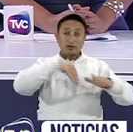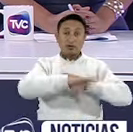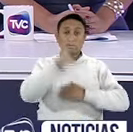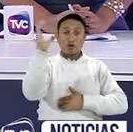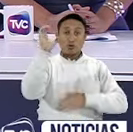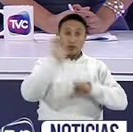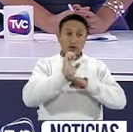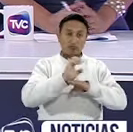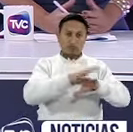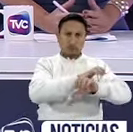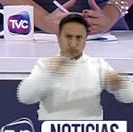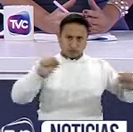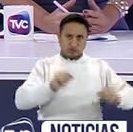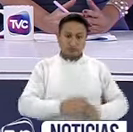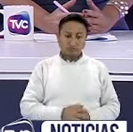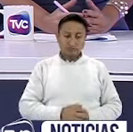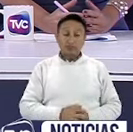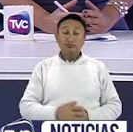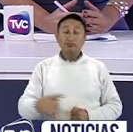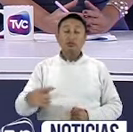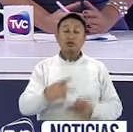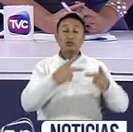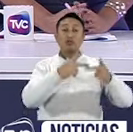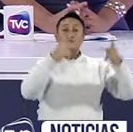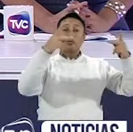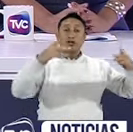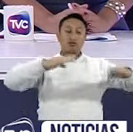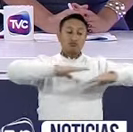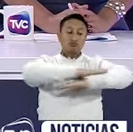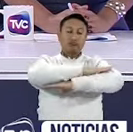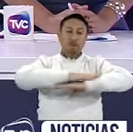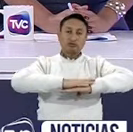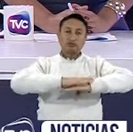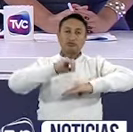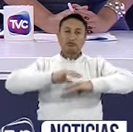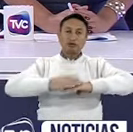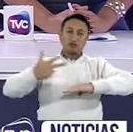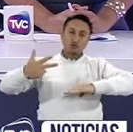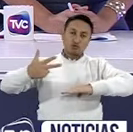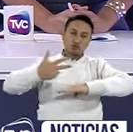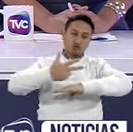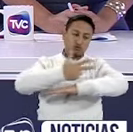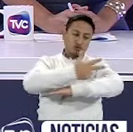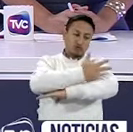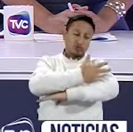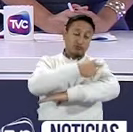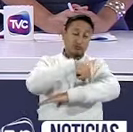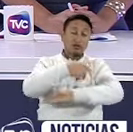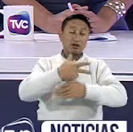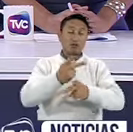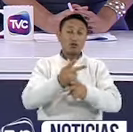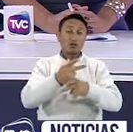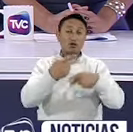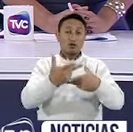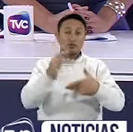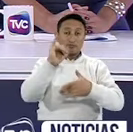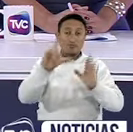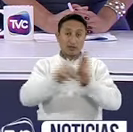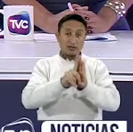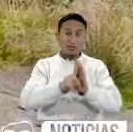con el Ecuador. Este paso era un puente de madera por el que transitaban vehículos con mercadería